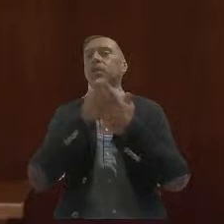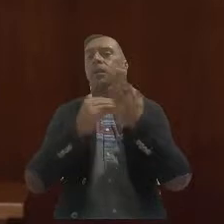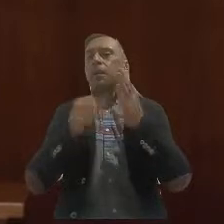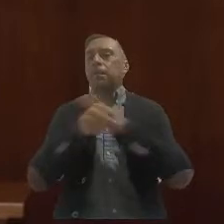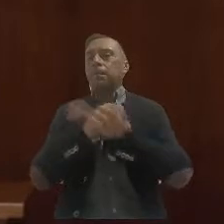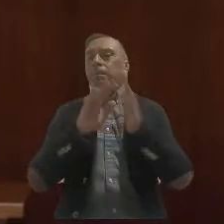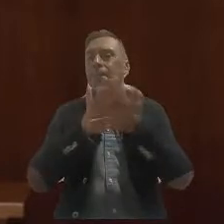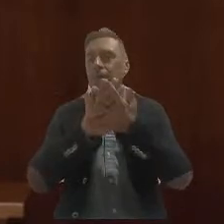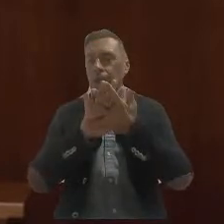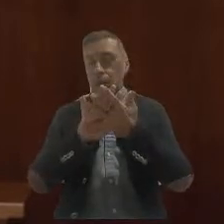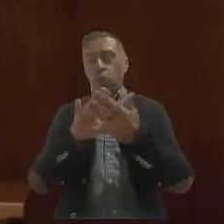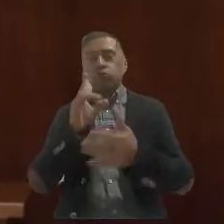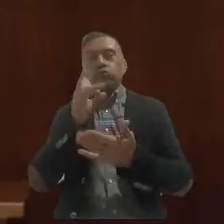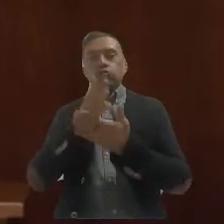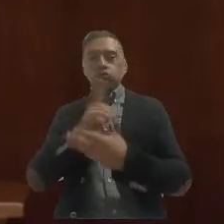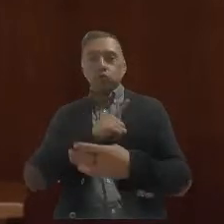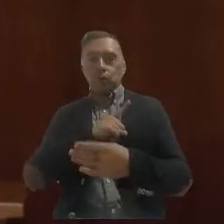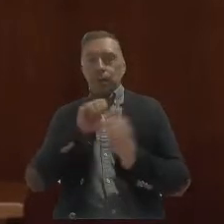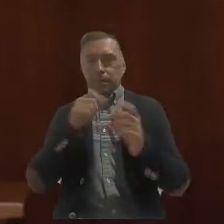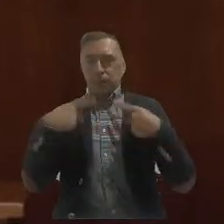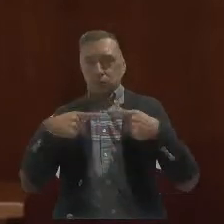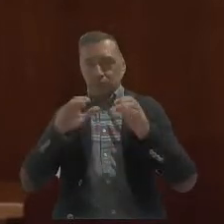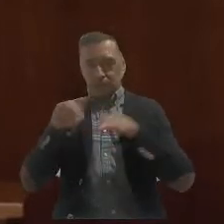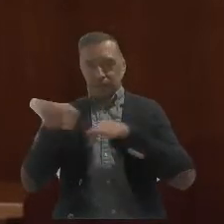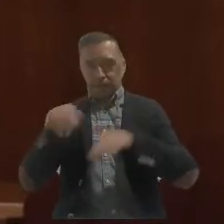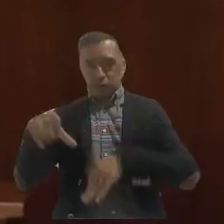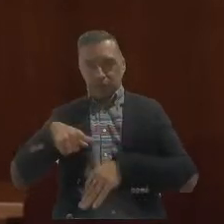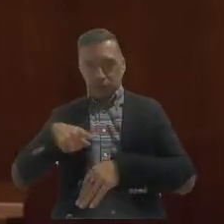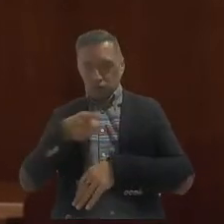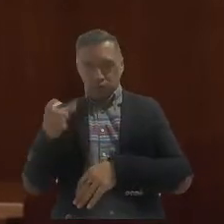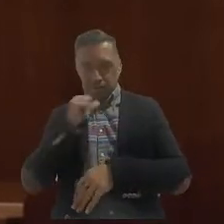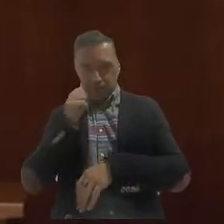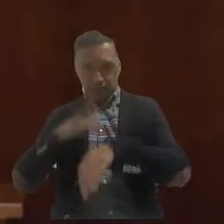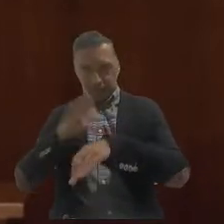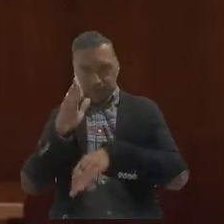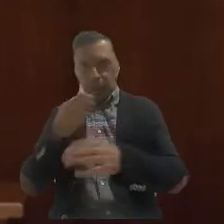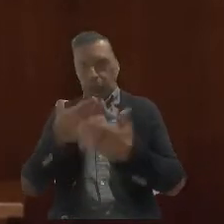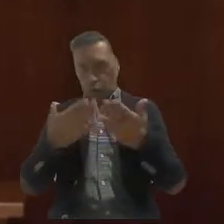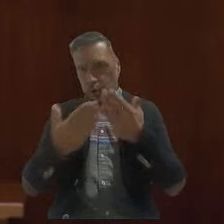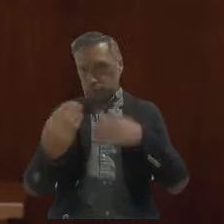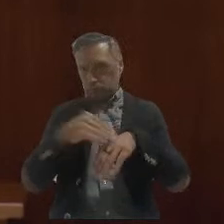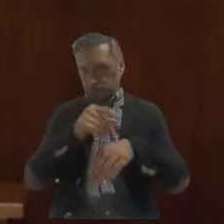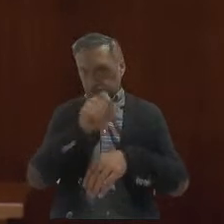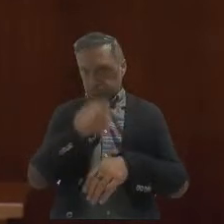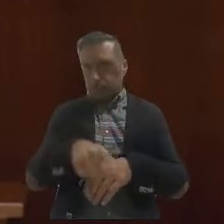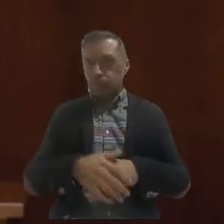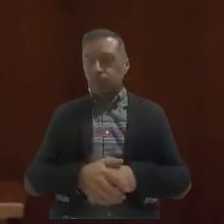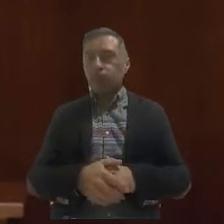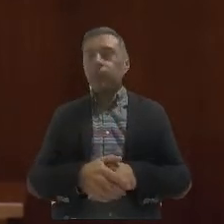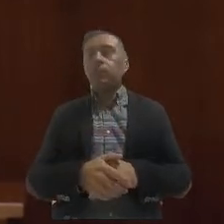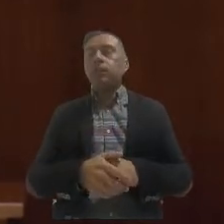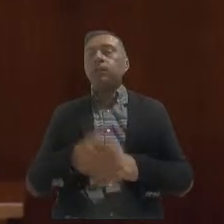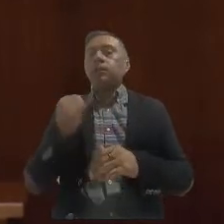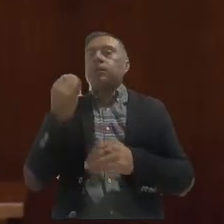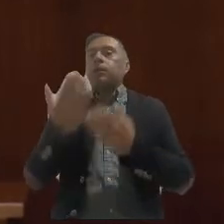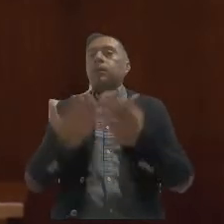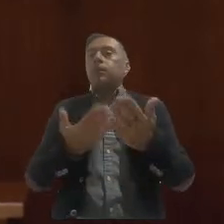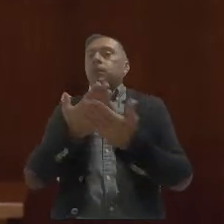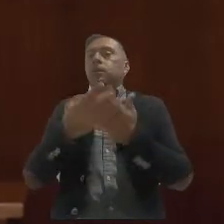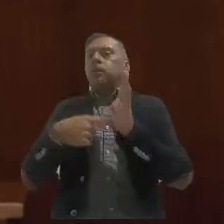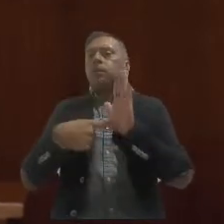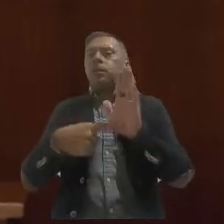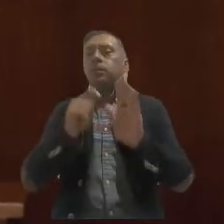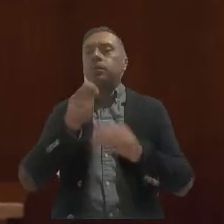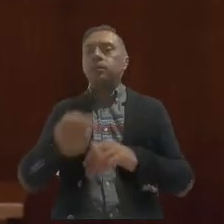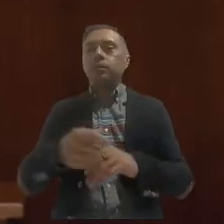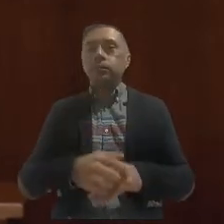servidor público en funciones y el sujeto activo del delito. Por lo anterior, se propone la siguiente iniciativa, que se